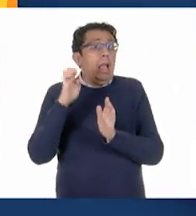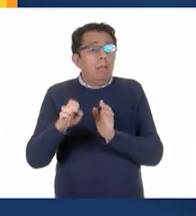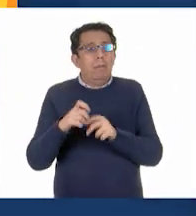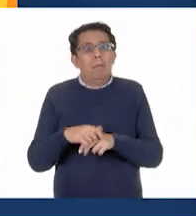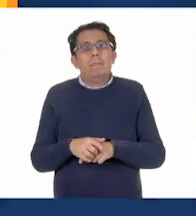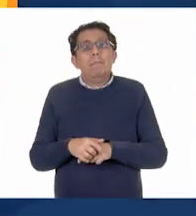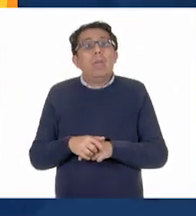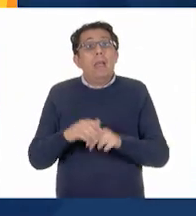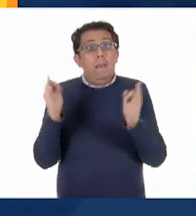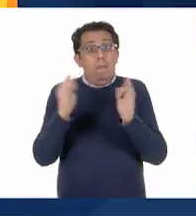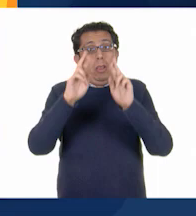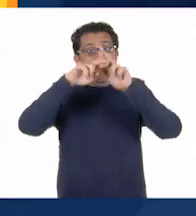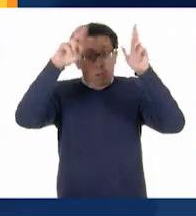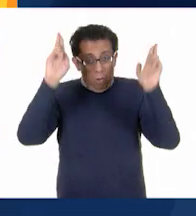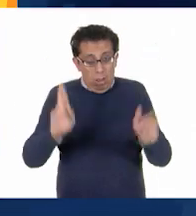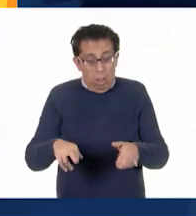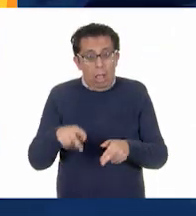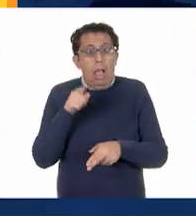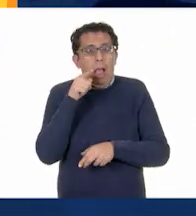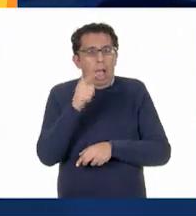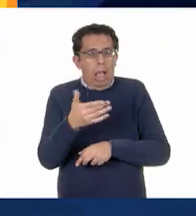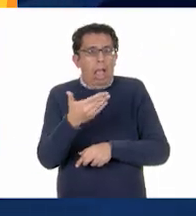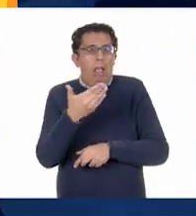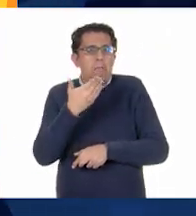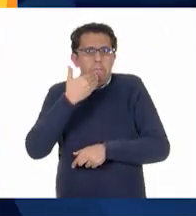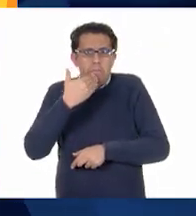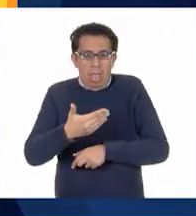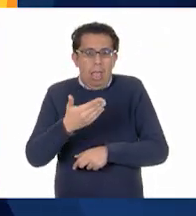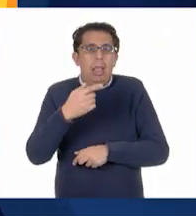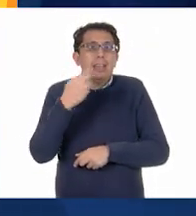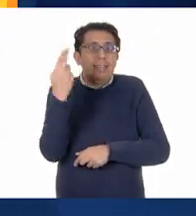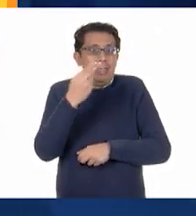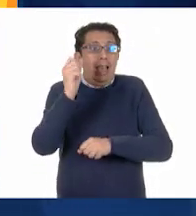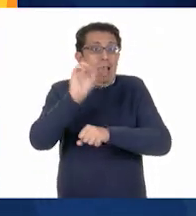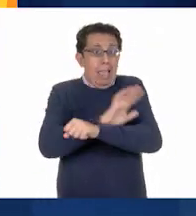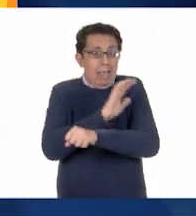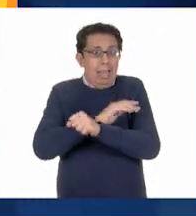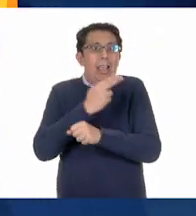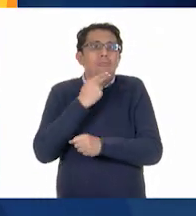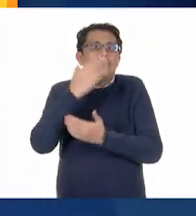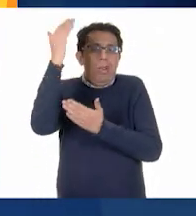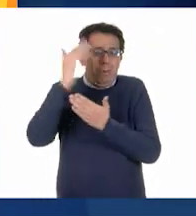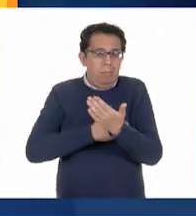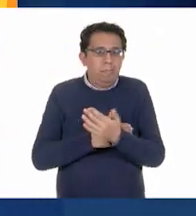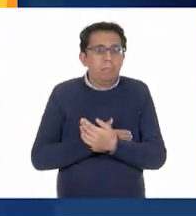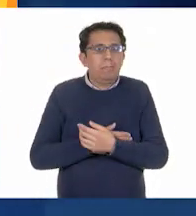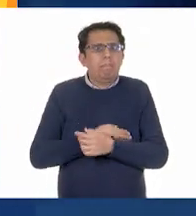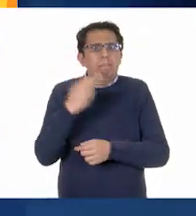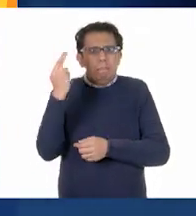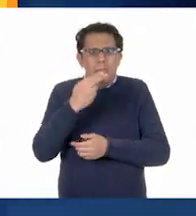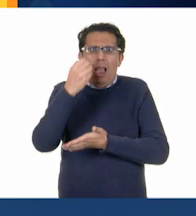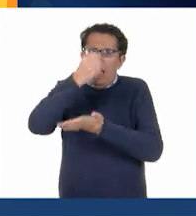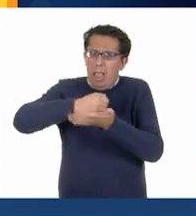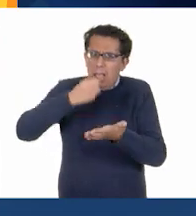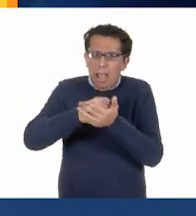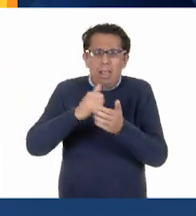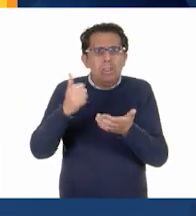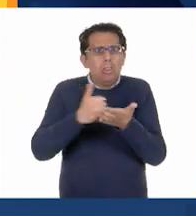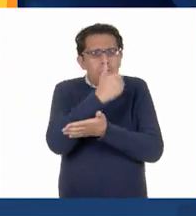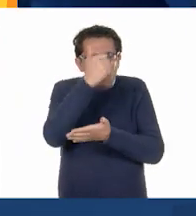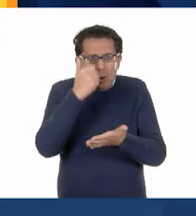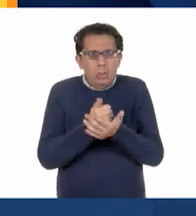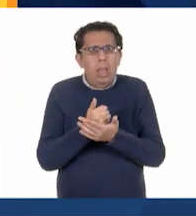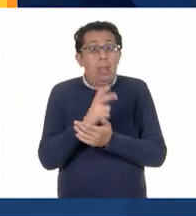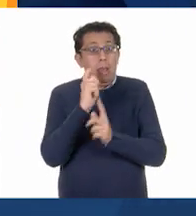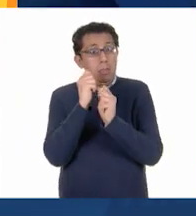es eficiente cuando consume una cantidad menor a los otros refrigeradores. exigir que nuestras ciudades sean más sustentables, por ejemplo, mejorando